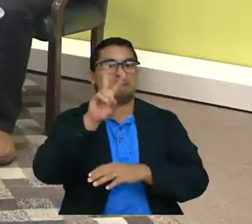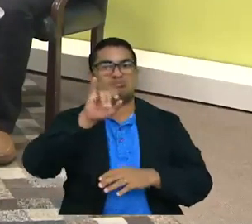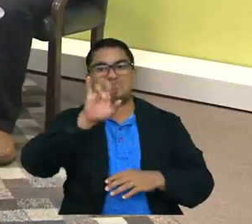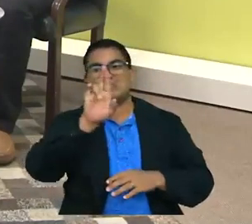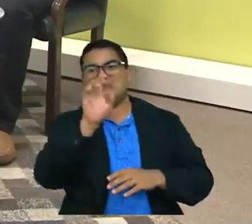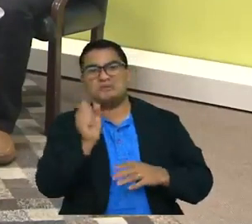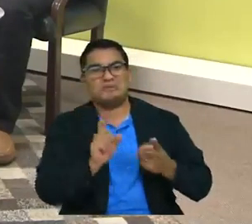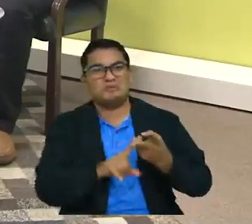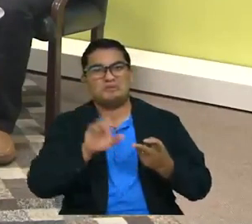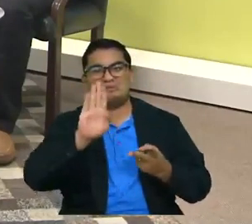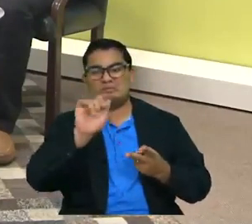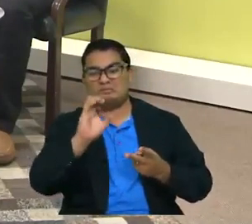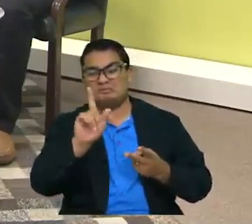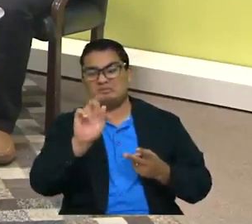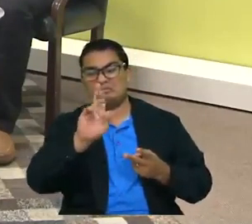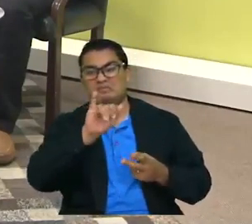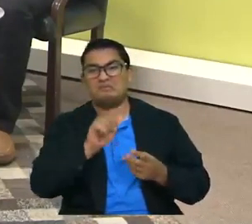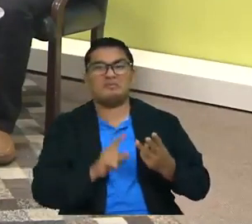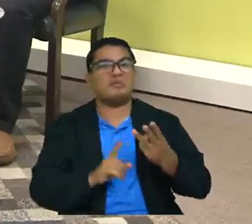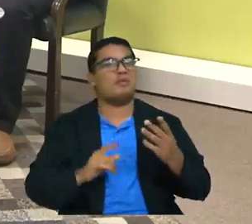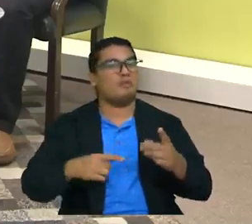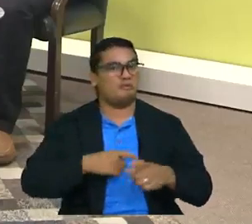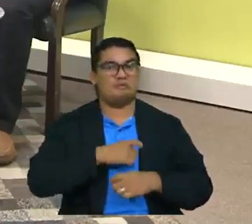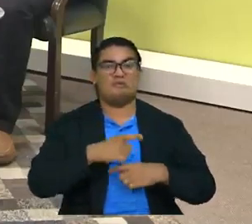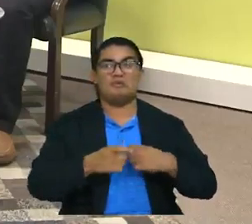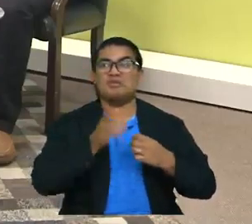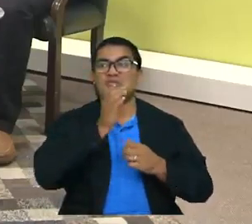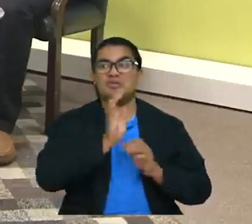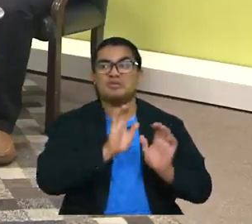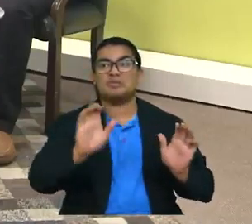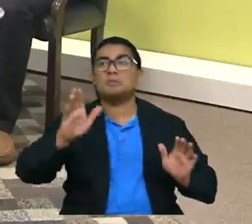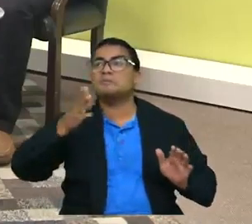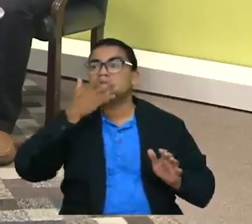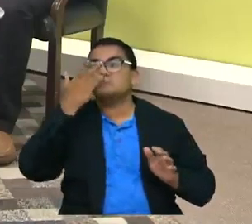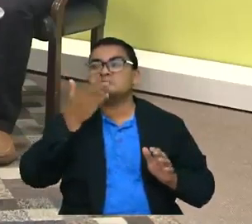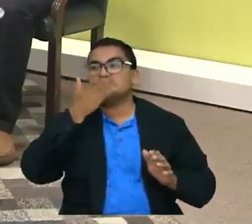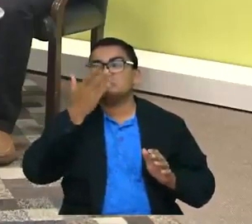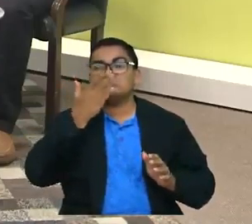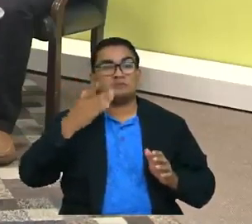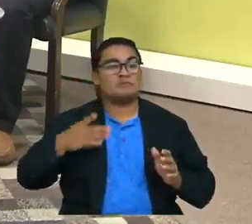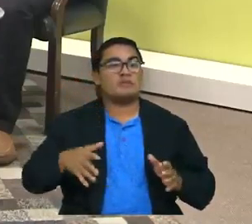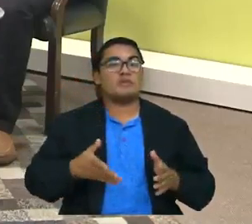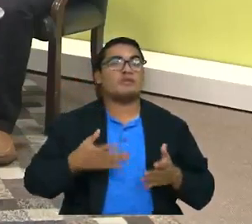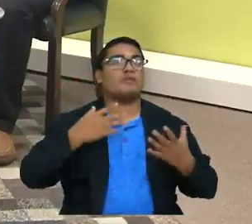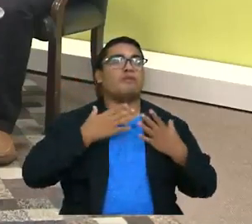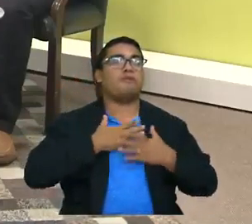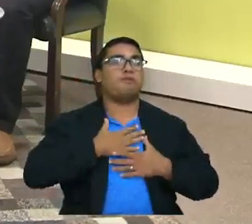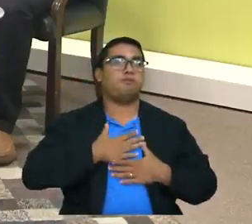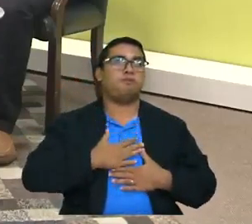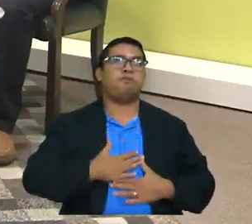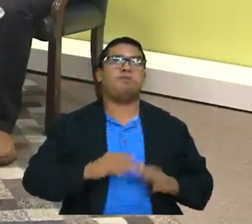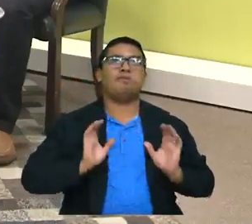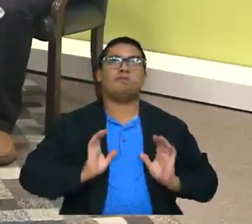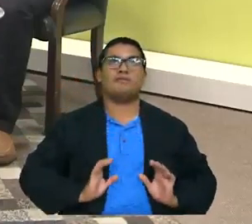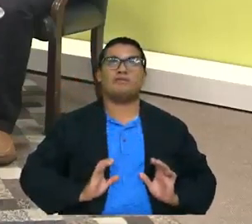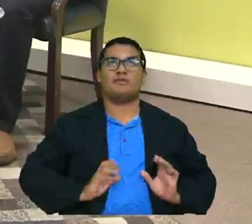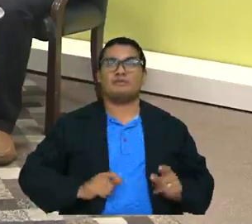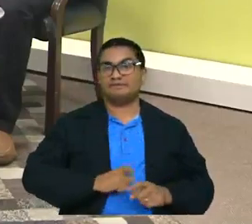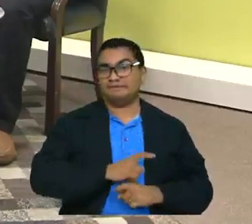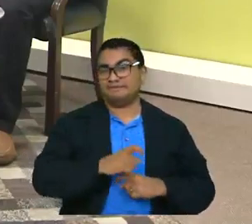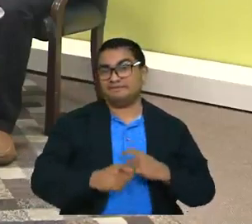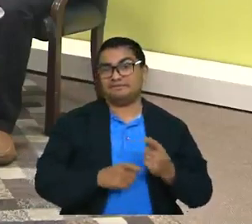hay parásitos, que en la cual el niño los puede respirar y los introduce a su organismo. No es verdad que el